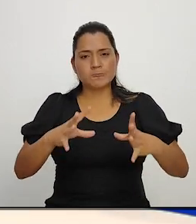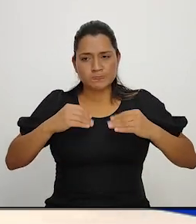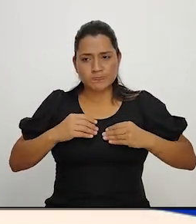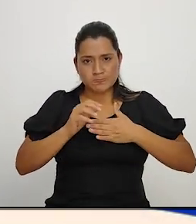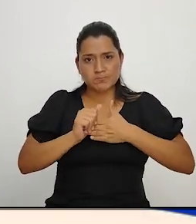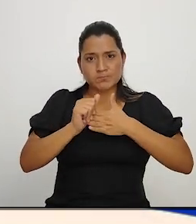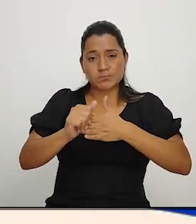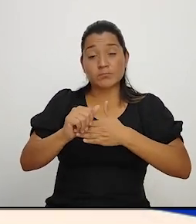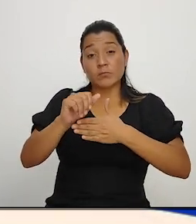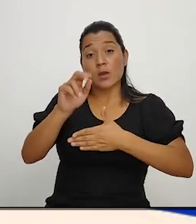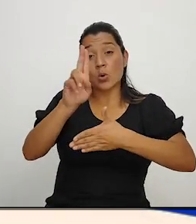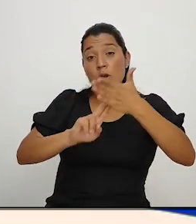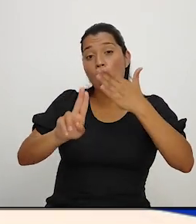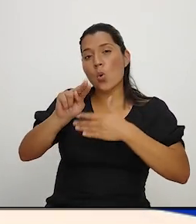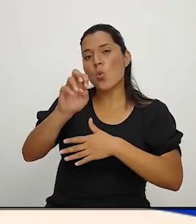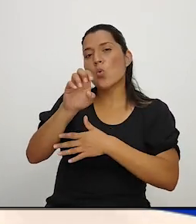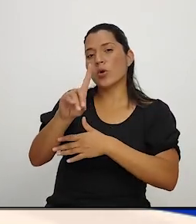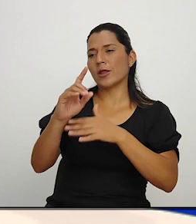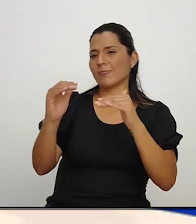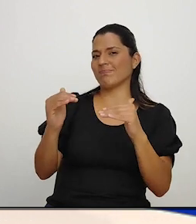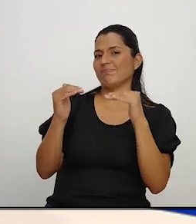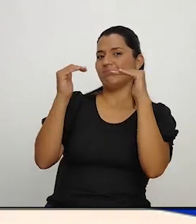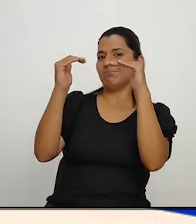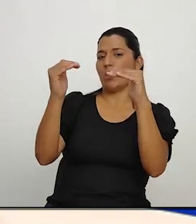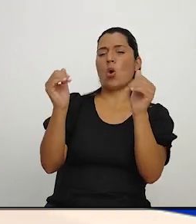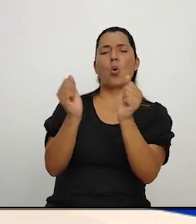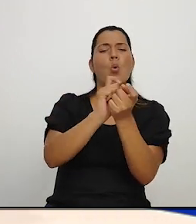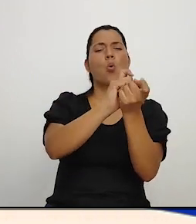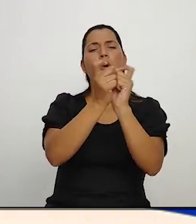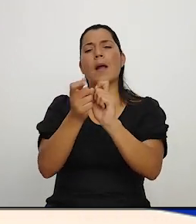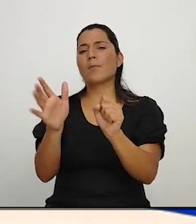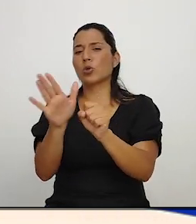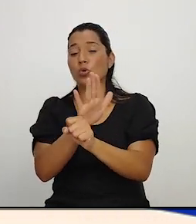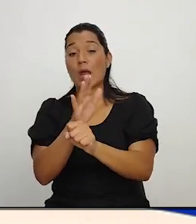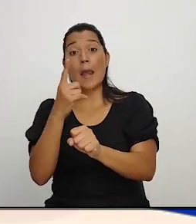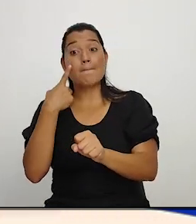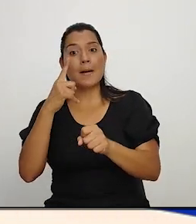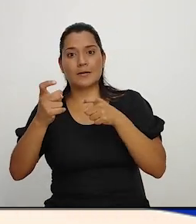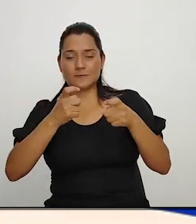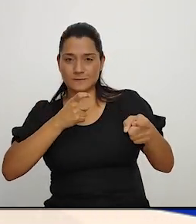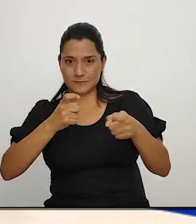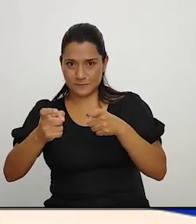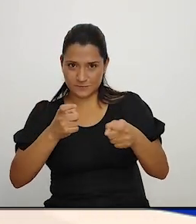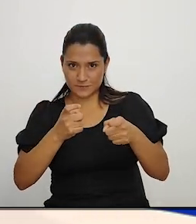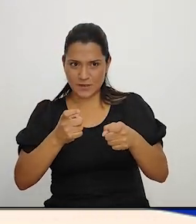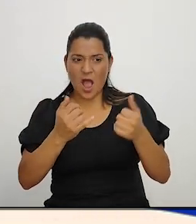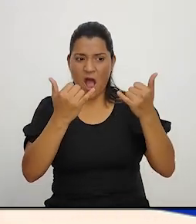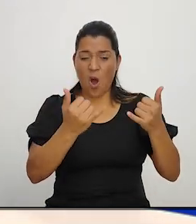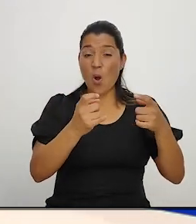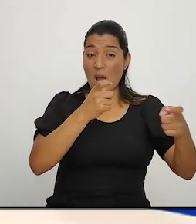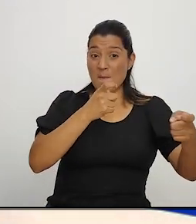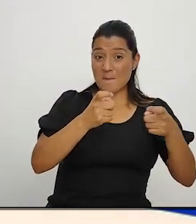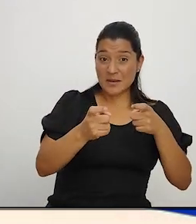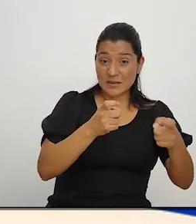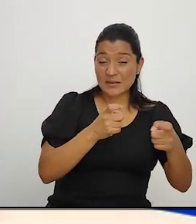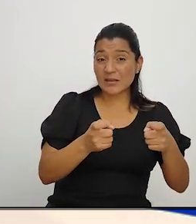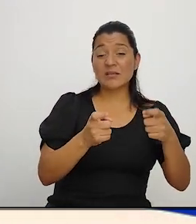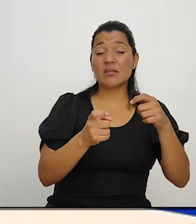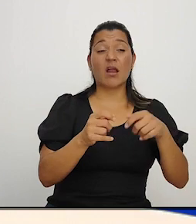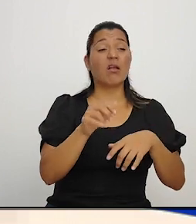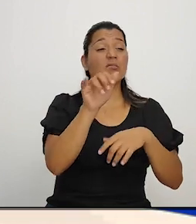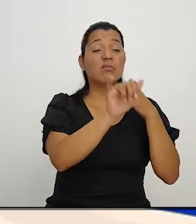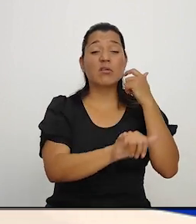nivel superior con una transformación total en su gestión pasando de una administración vertical